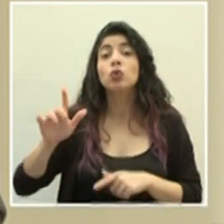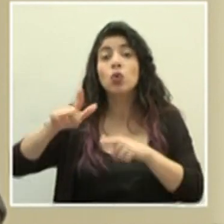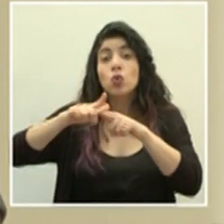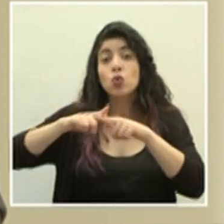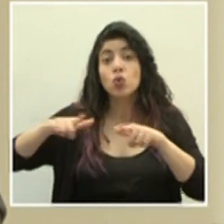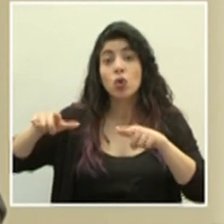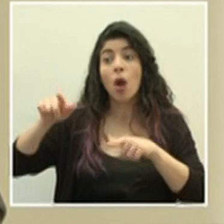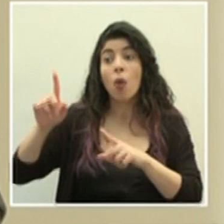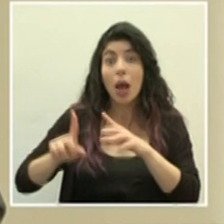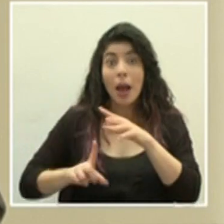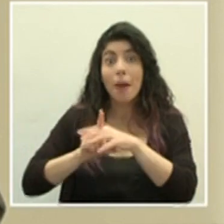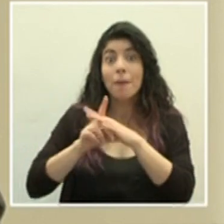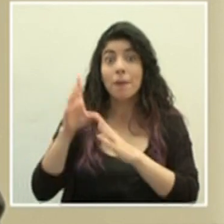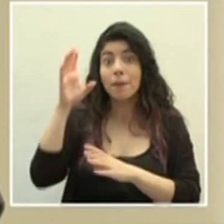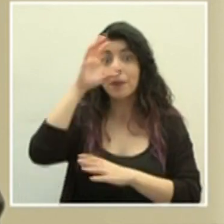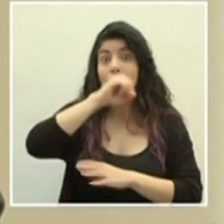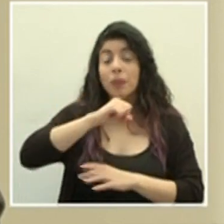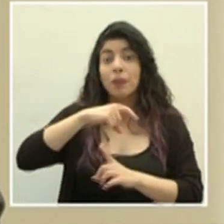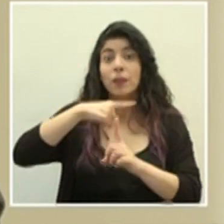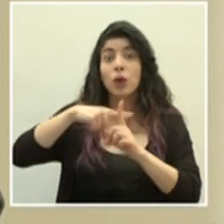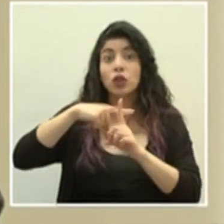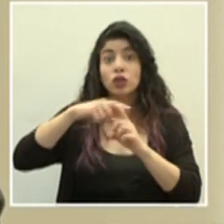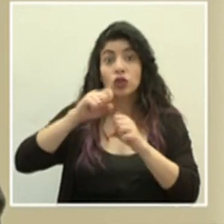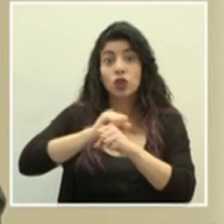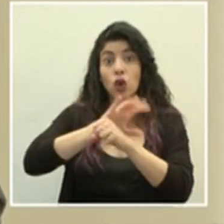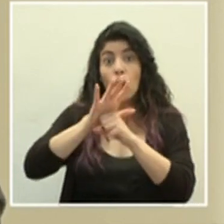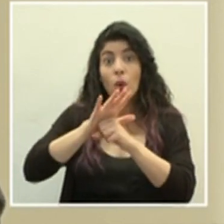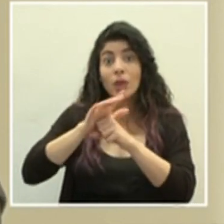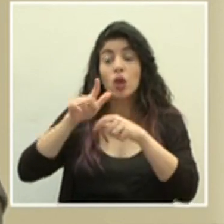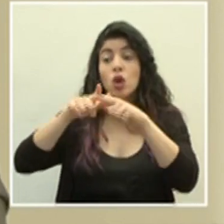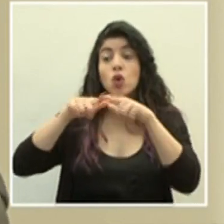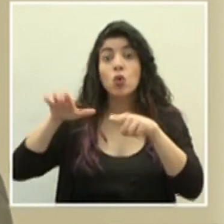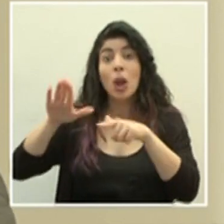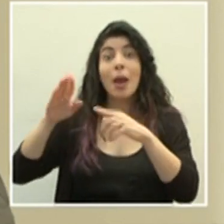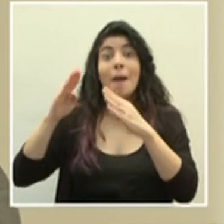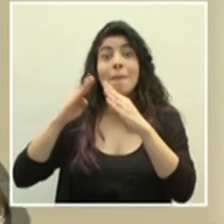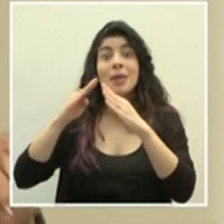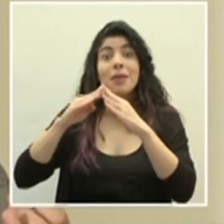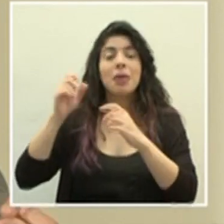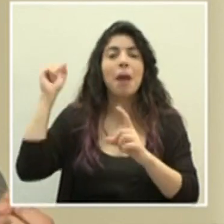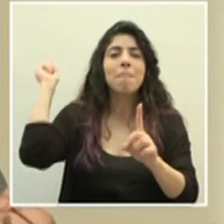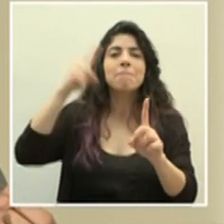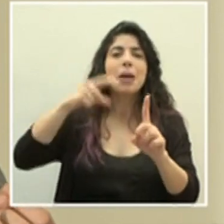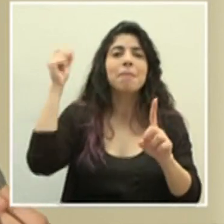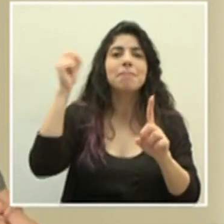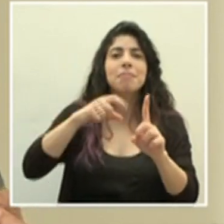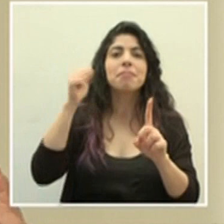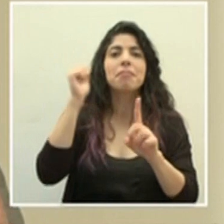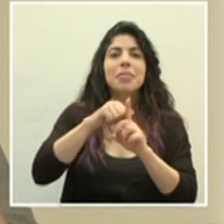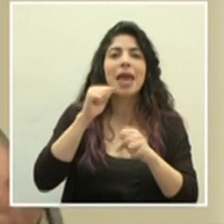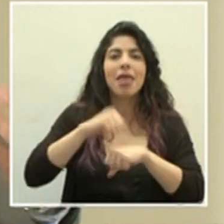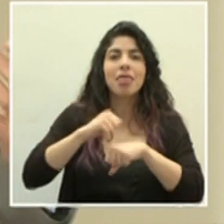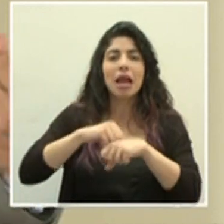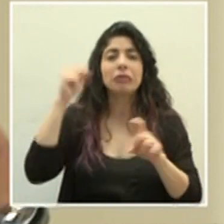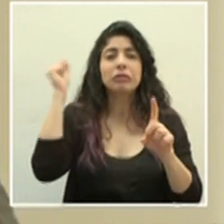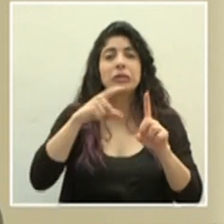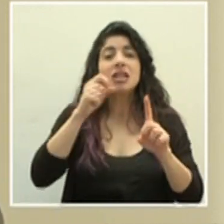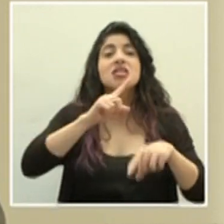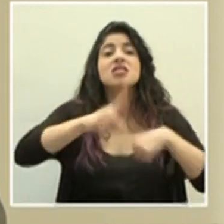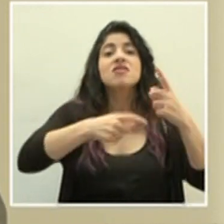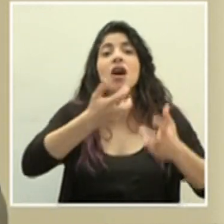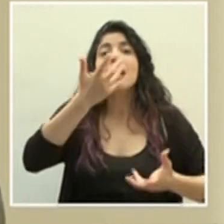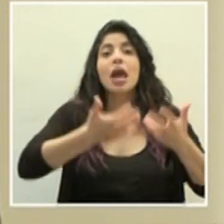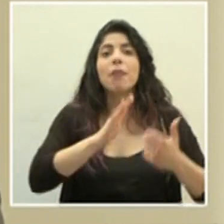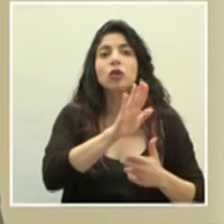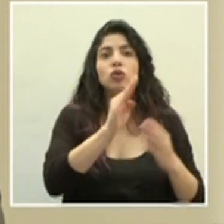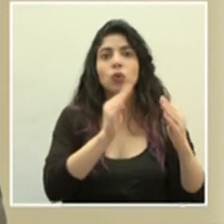cuando ella fue diagnosticada como caso positivo, en su localidad le apedrearon y le iban a quemar la casa. Entonces, por